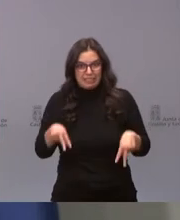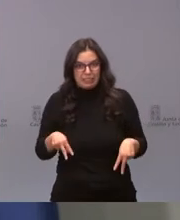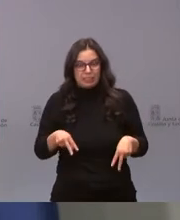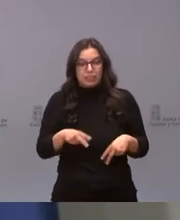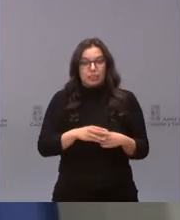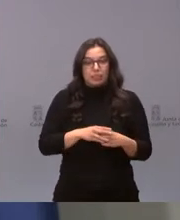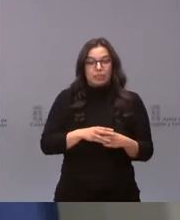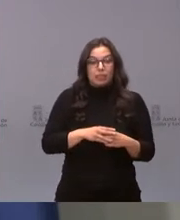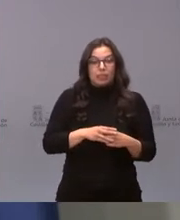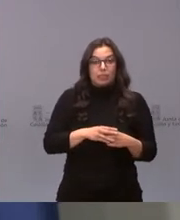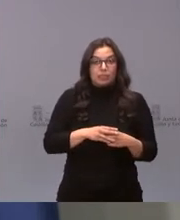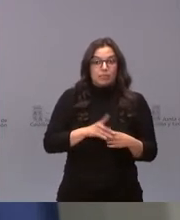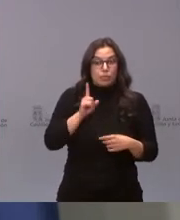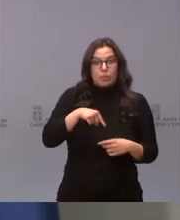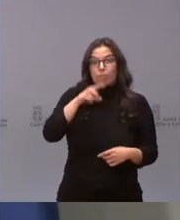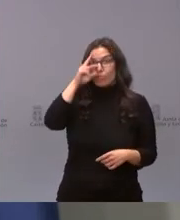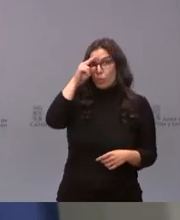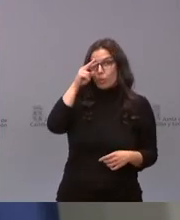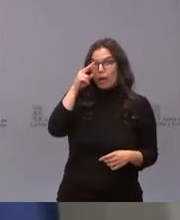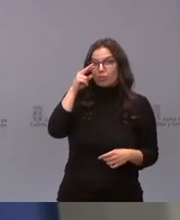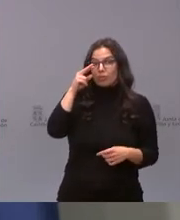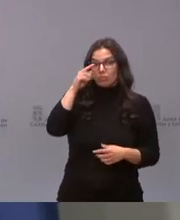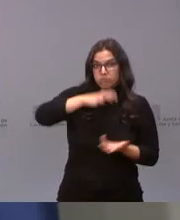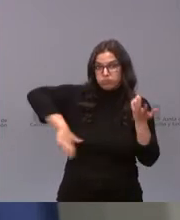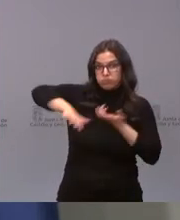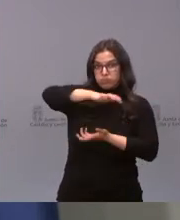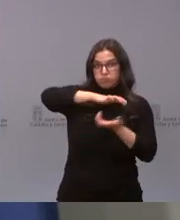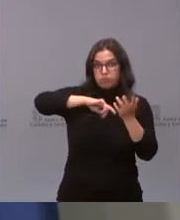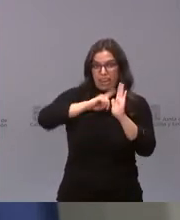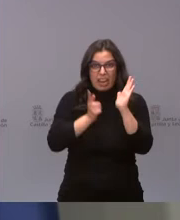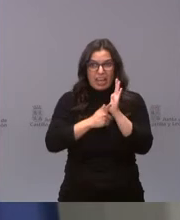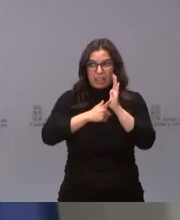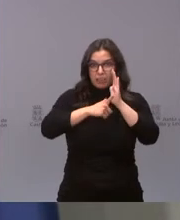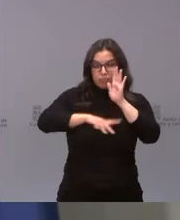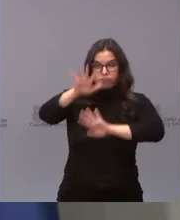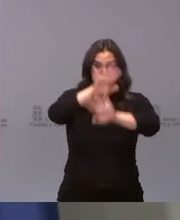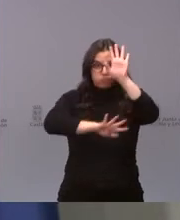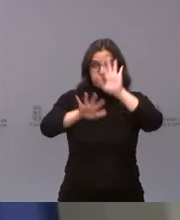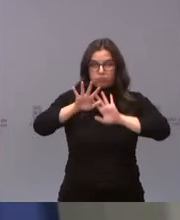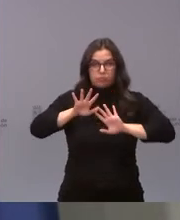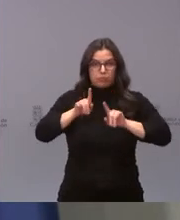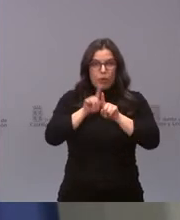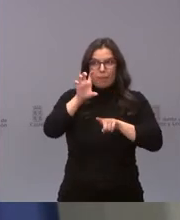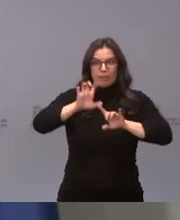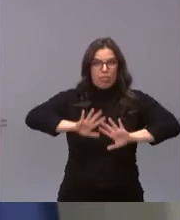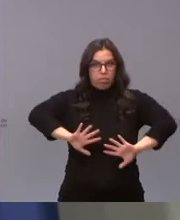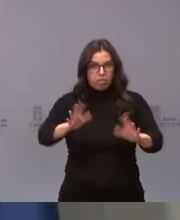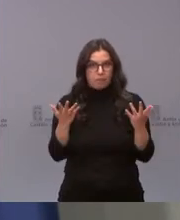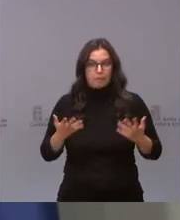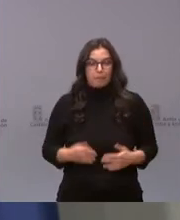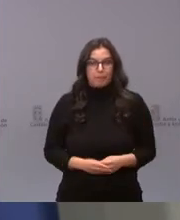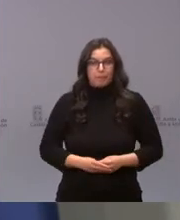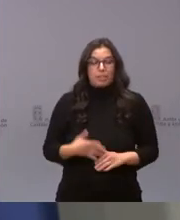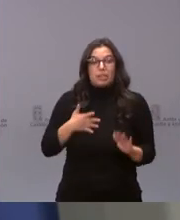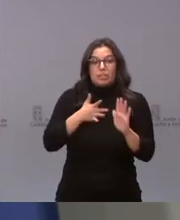como nos preocupa el caos legislativo en el que han dejado a este país. Quiero decir que ahora